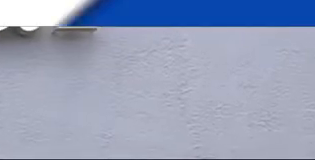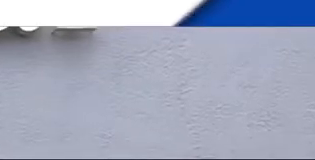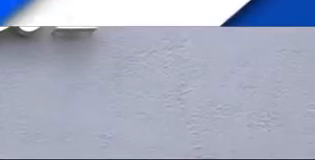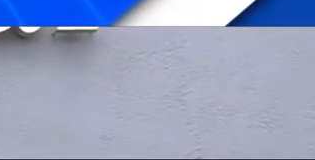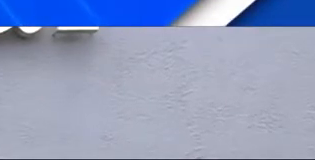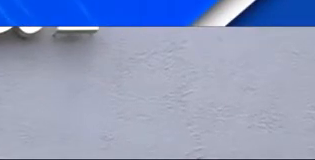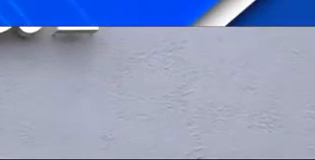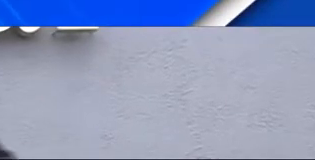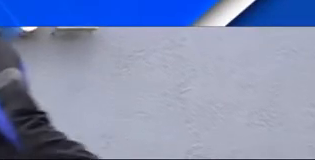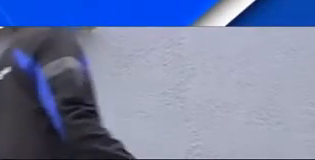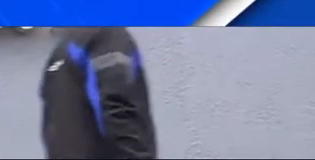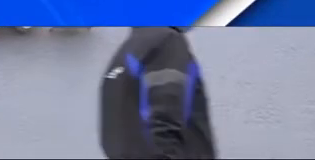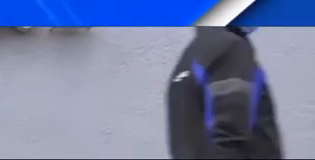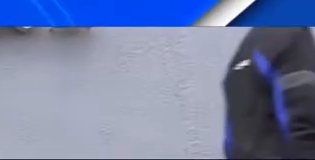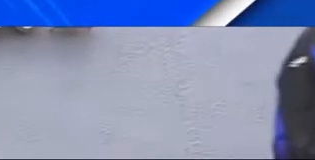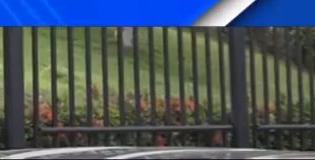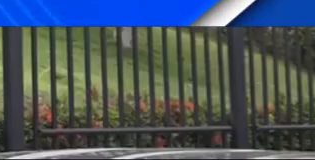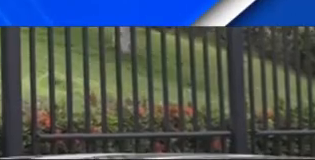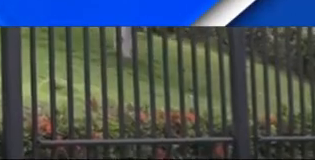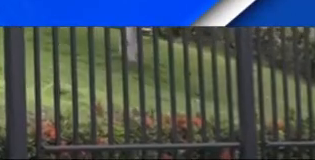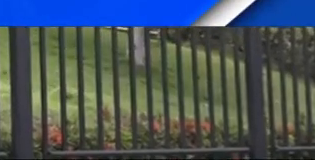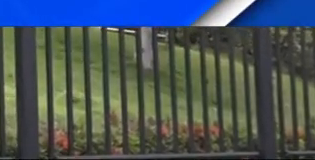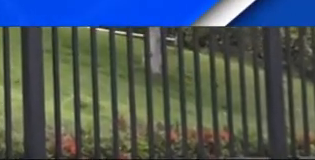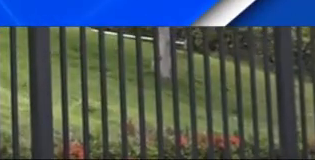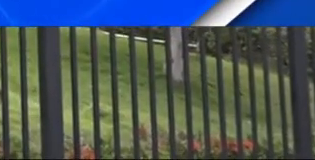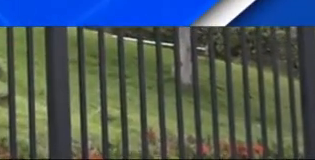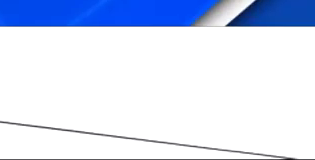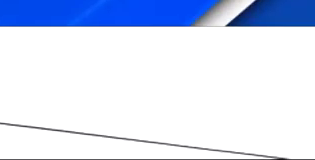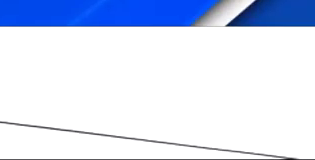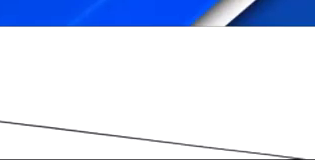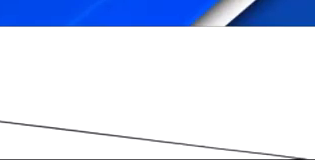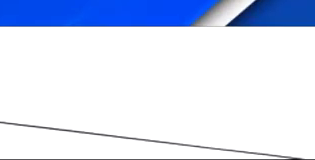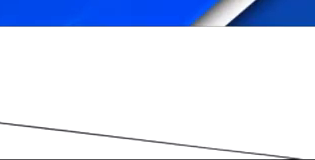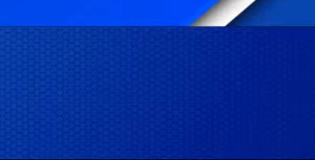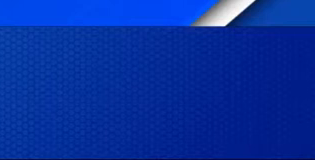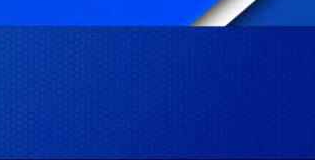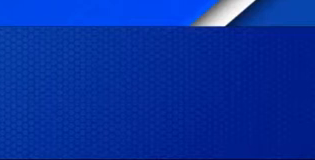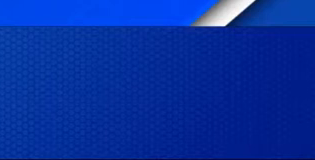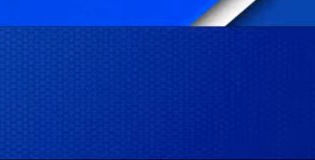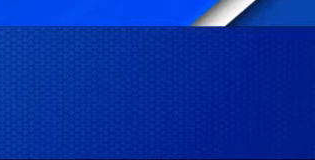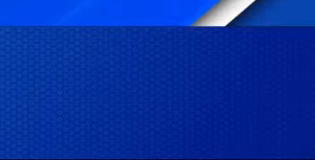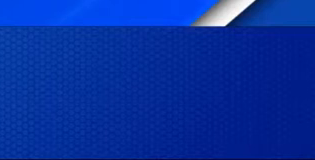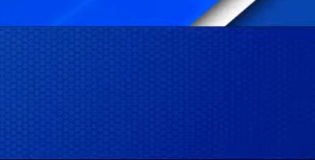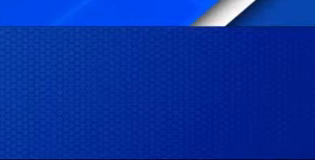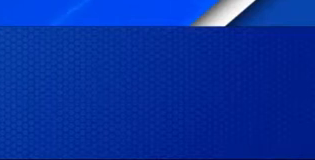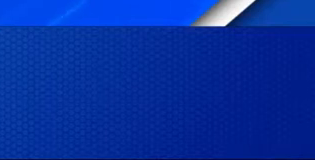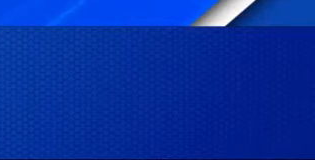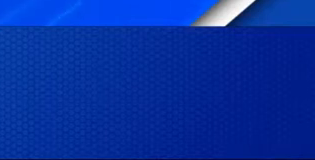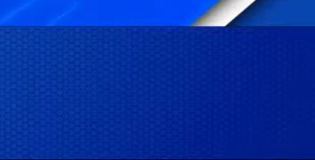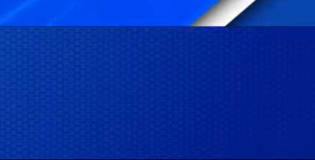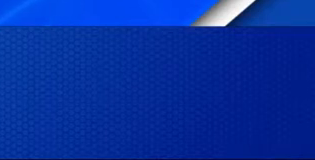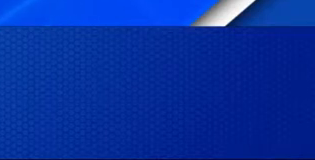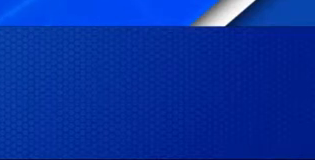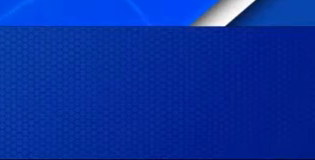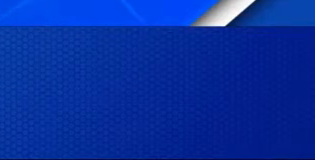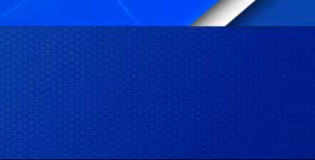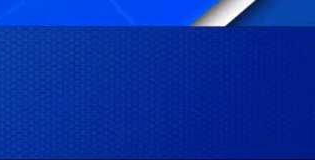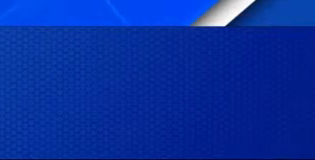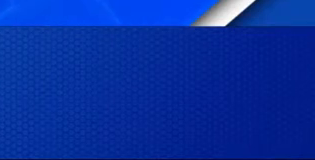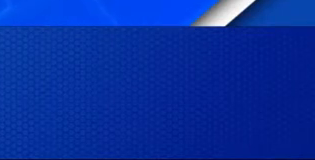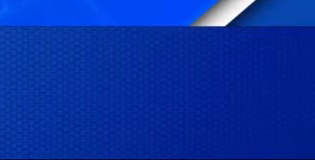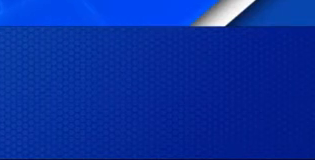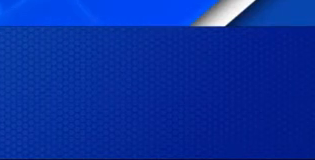El Consejo Supremo Electoral autorizó la constitución de alianzas de partidos políticos para las elecciones municipales